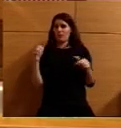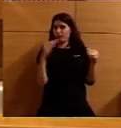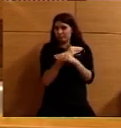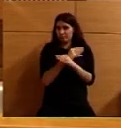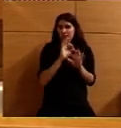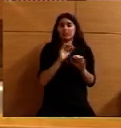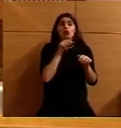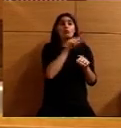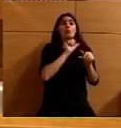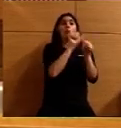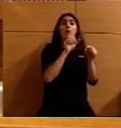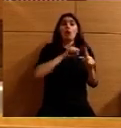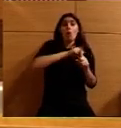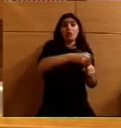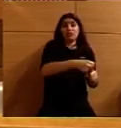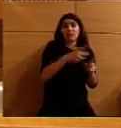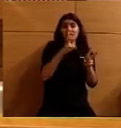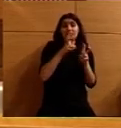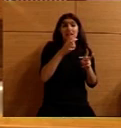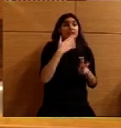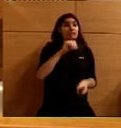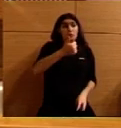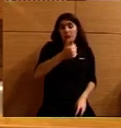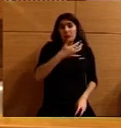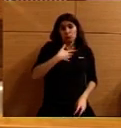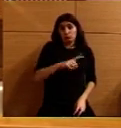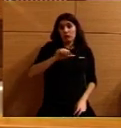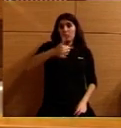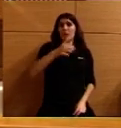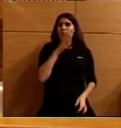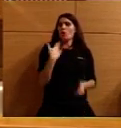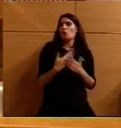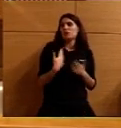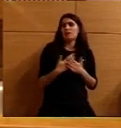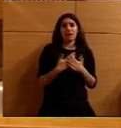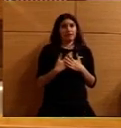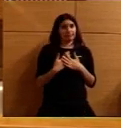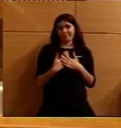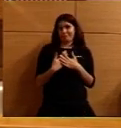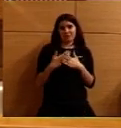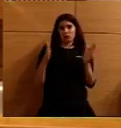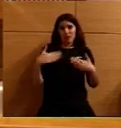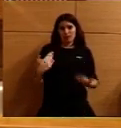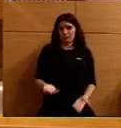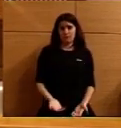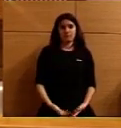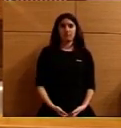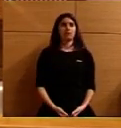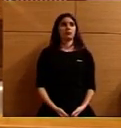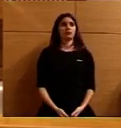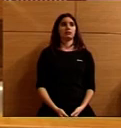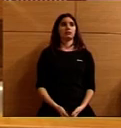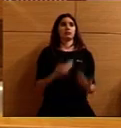la opresión fiscal y si no la quieren aprobar, no la aprueben, pero no intenten justificar lo injustificable.